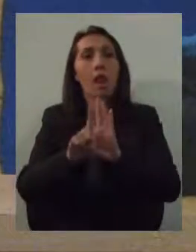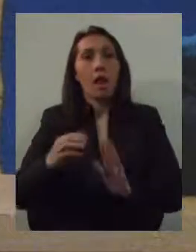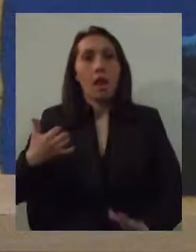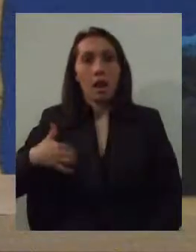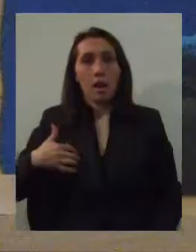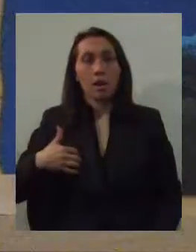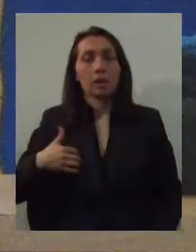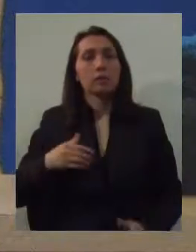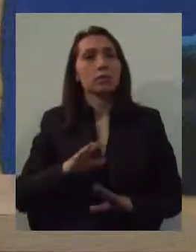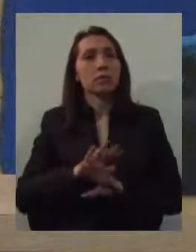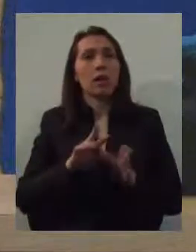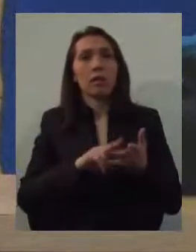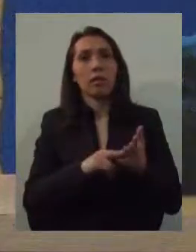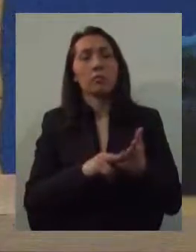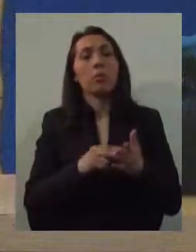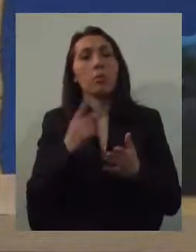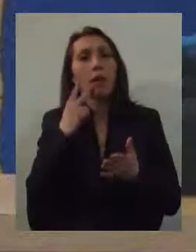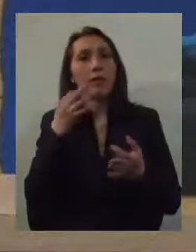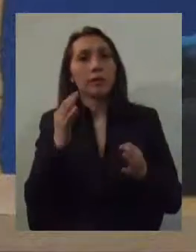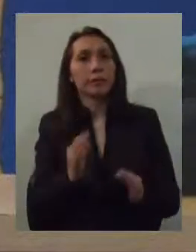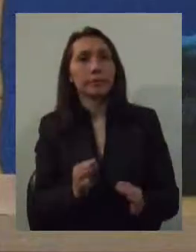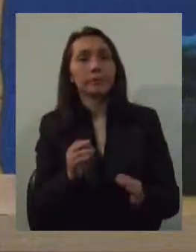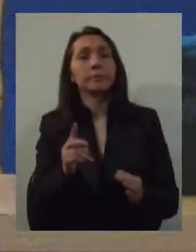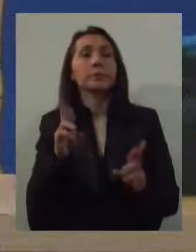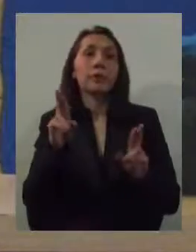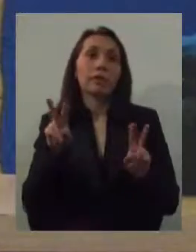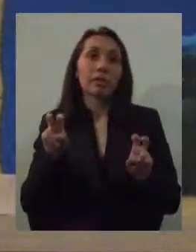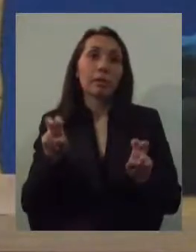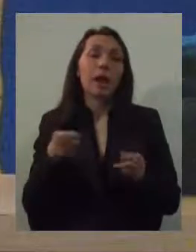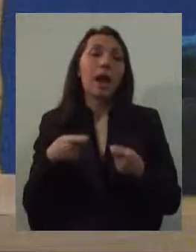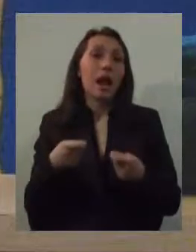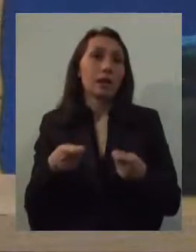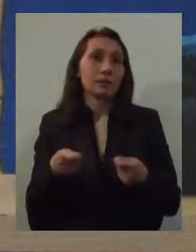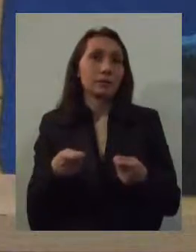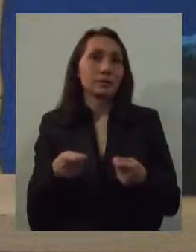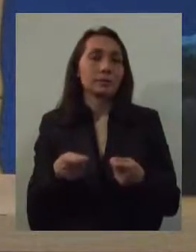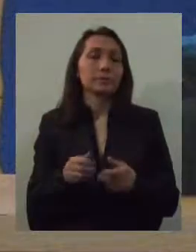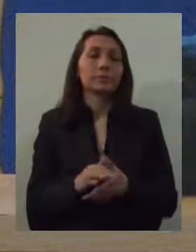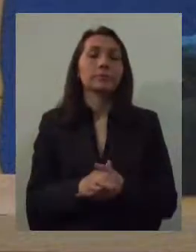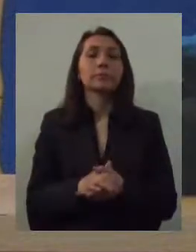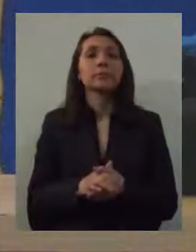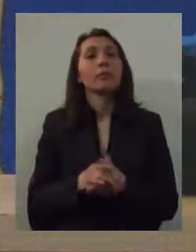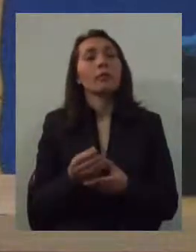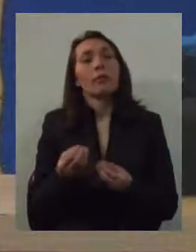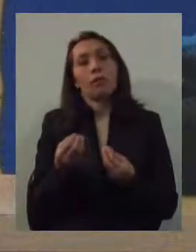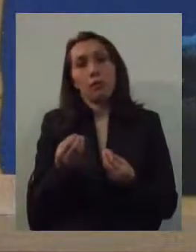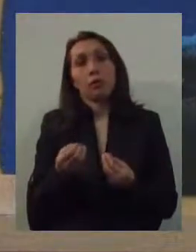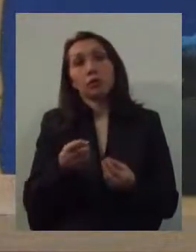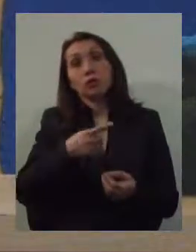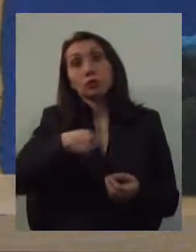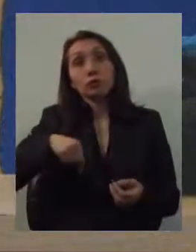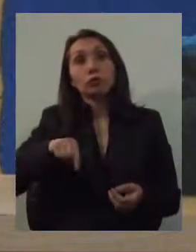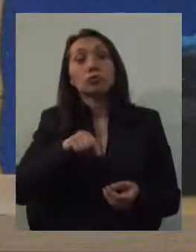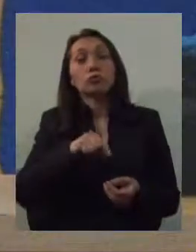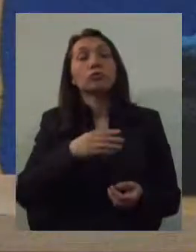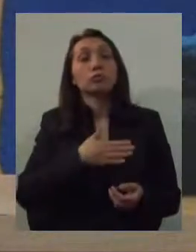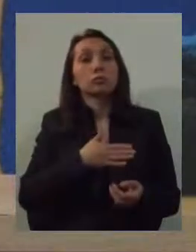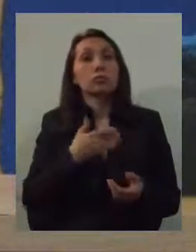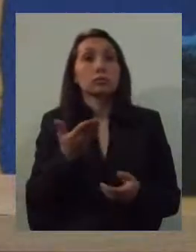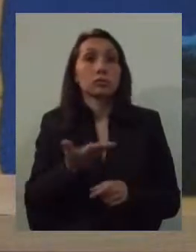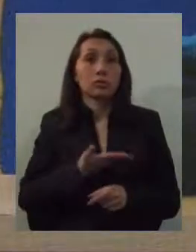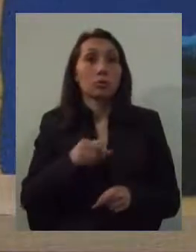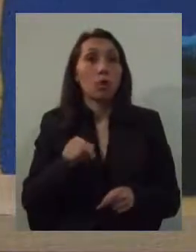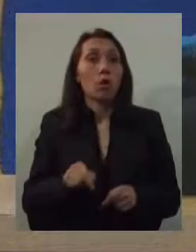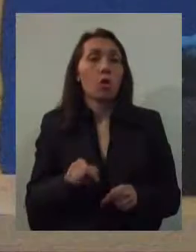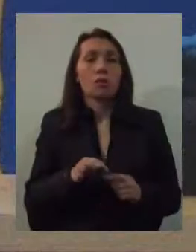argentinas, sin perjuicio de disponer lo pertinente con relación a los gastos. O sea, que es evidente que nosotros tenemos hoy como